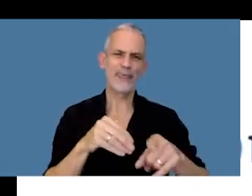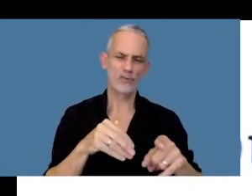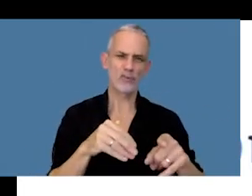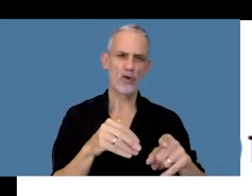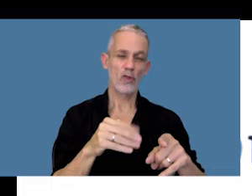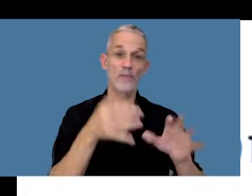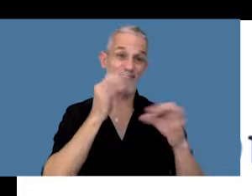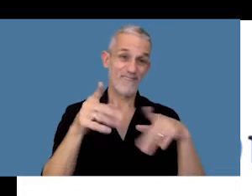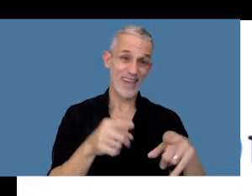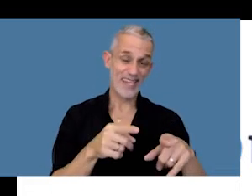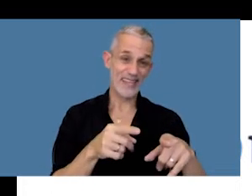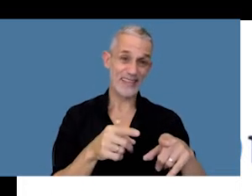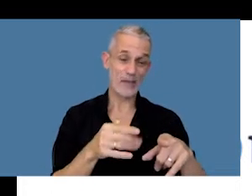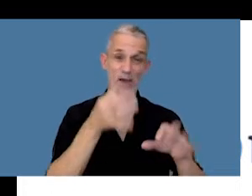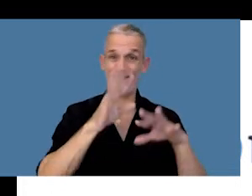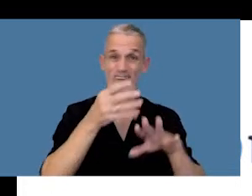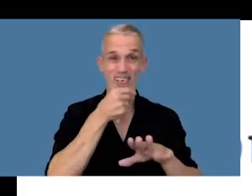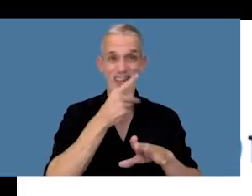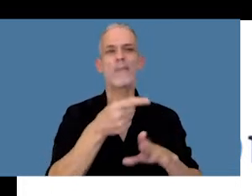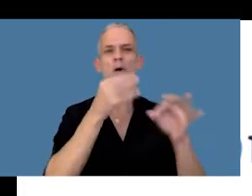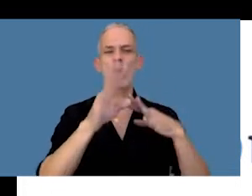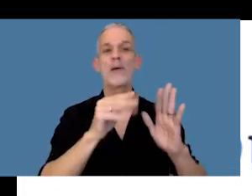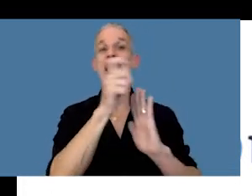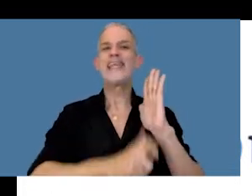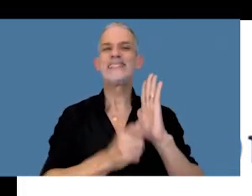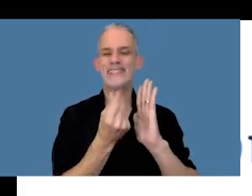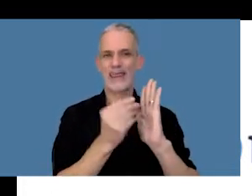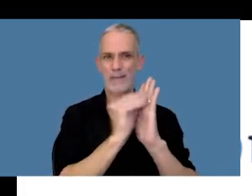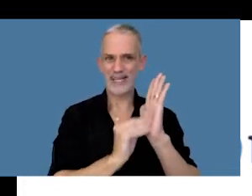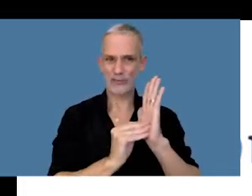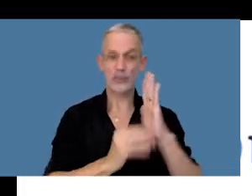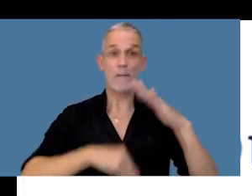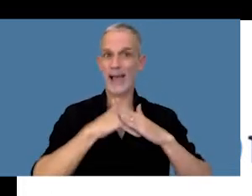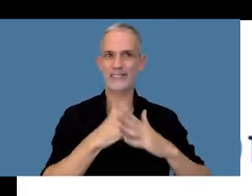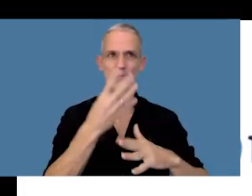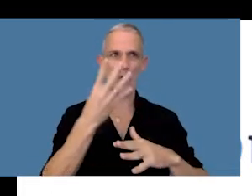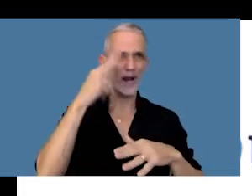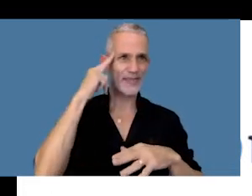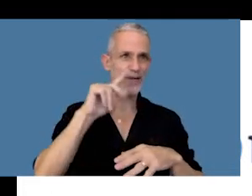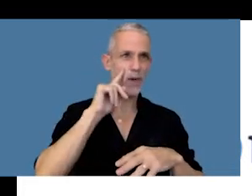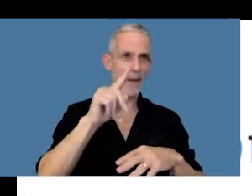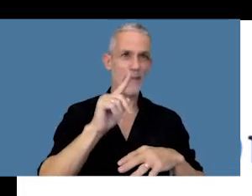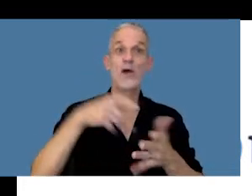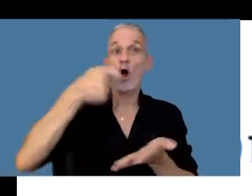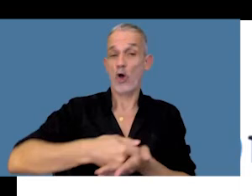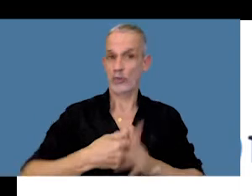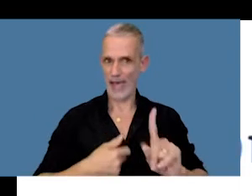la venta, nunca haberse vendido, pero estar en su lista de precios. Y este precio, como dice aquí, es de contado. Como